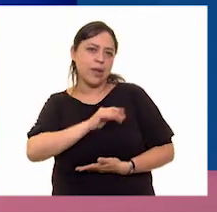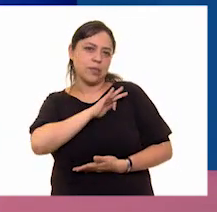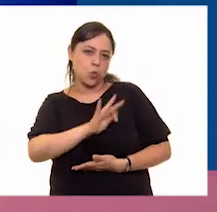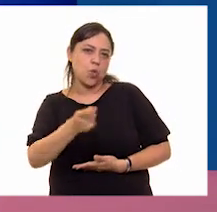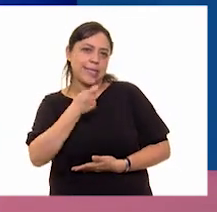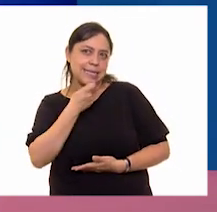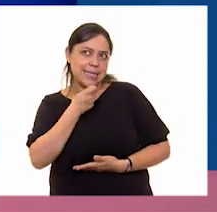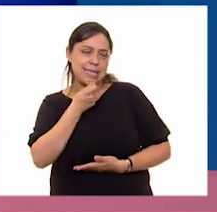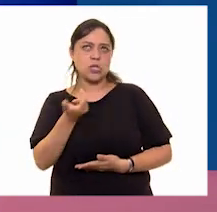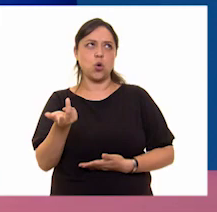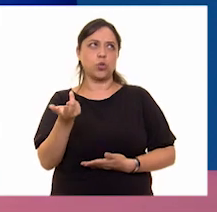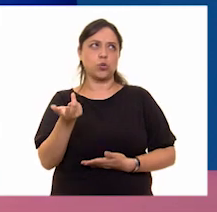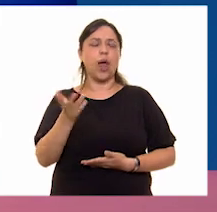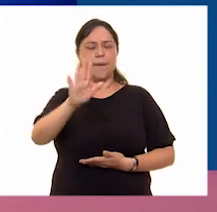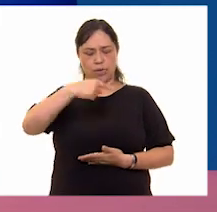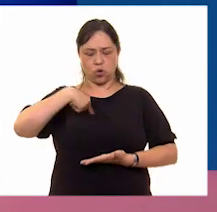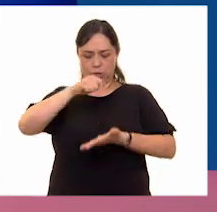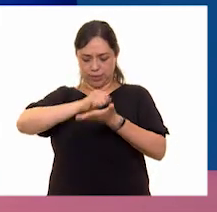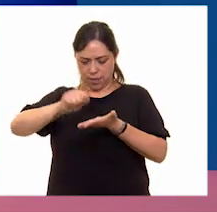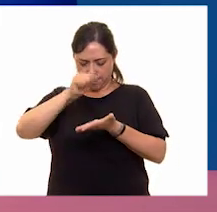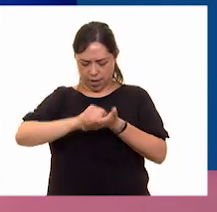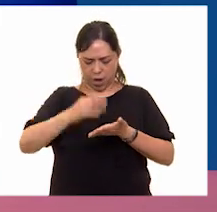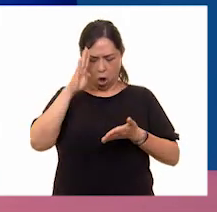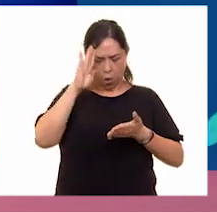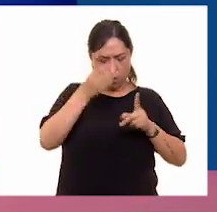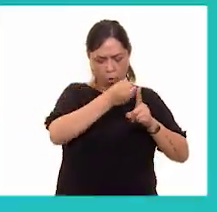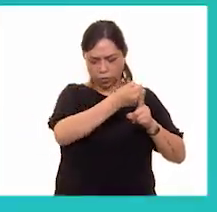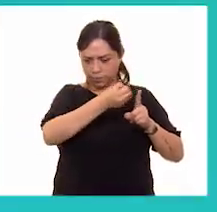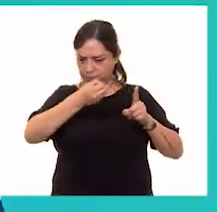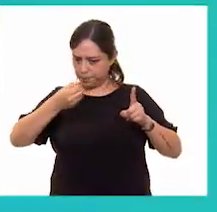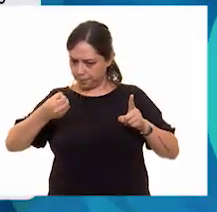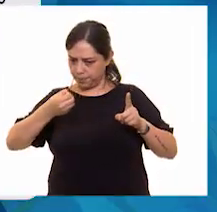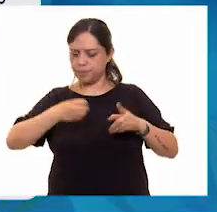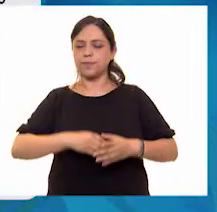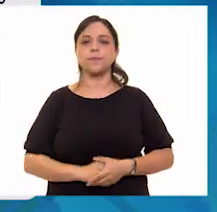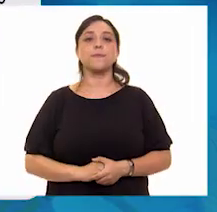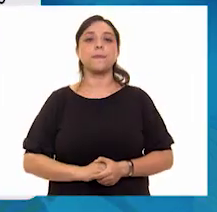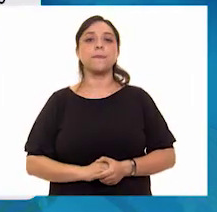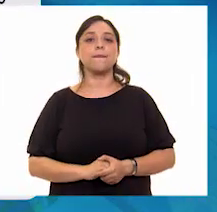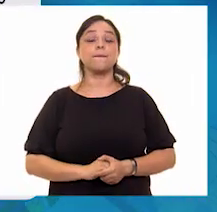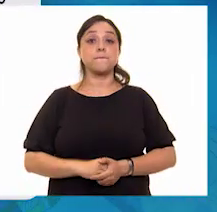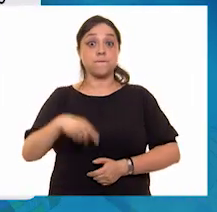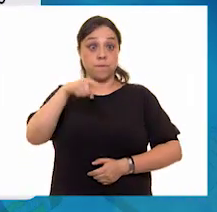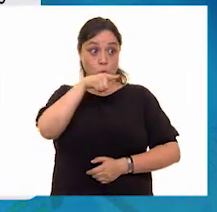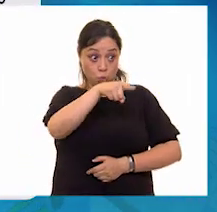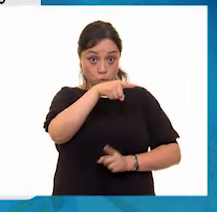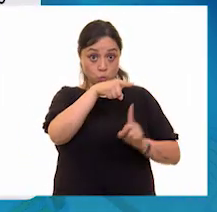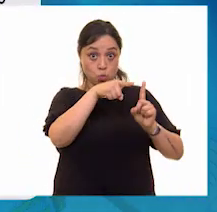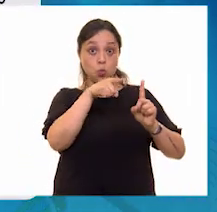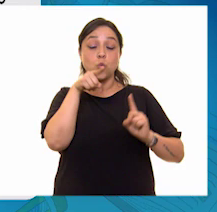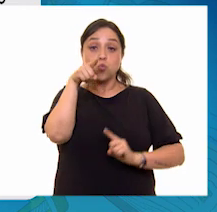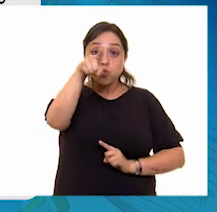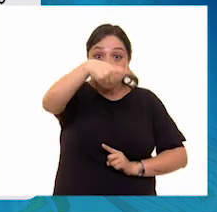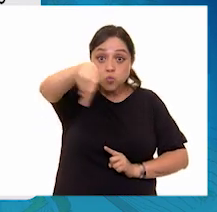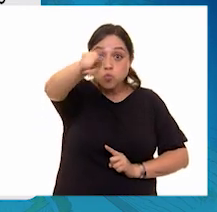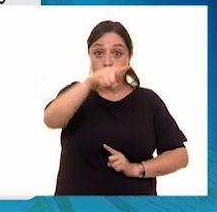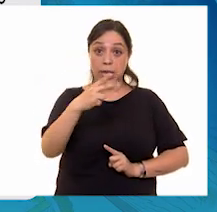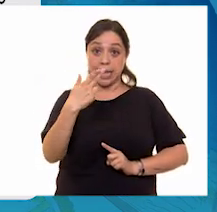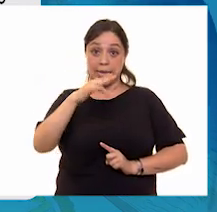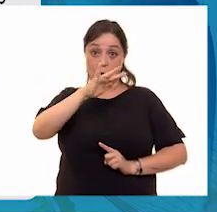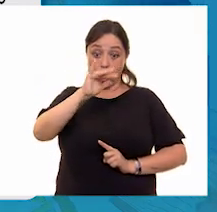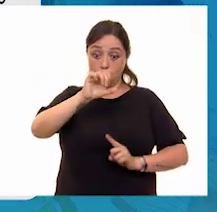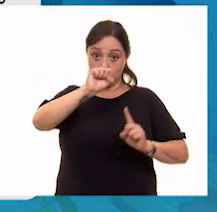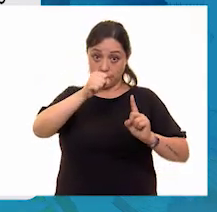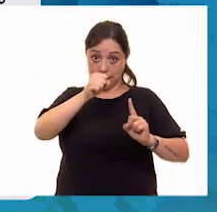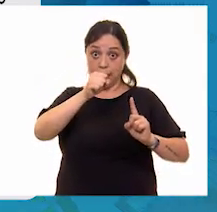que escribir, ¿verdad? Ay, perdón, a ver, sería algo así. Hay que leer a Francisco Hinojosa porque